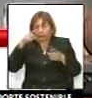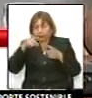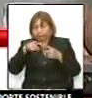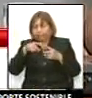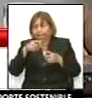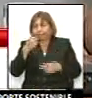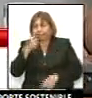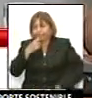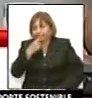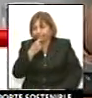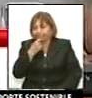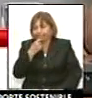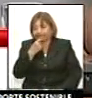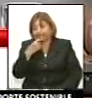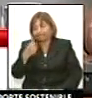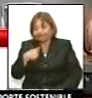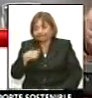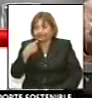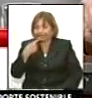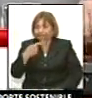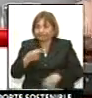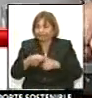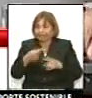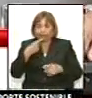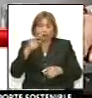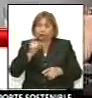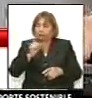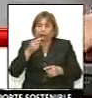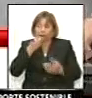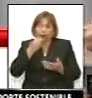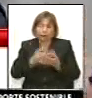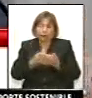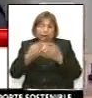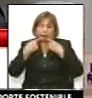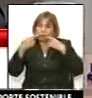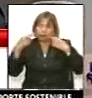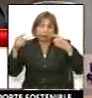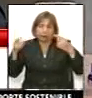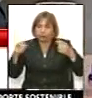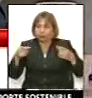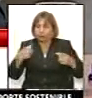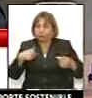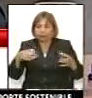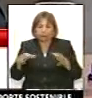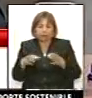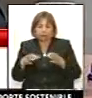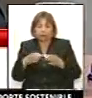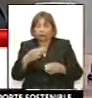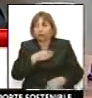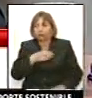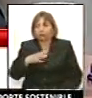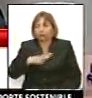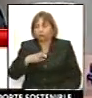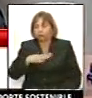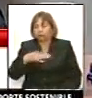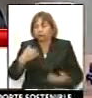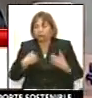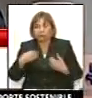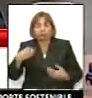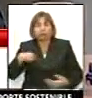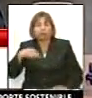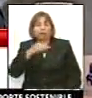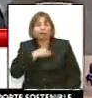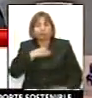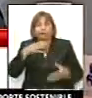presidenta, es de que esto no es una buena noticia en realidad para la Comisión de Ética, ¿no? Porque tenemos a uno de los miembros de